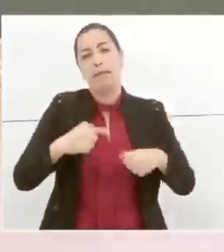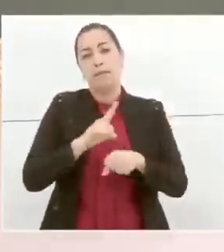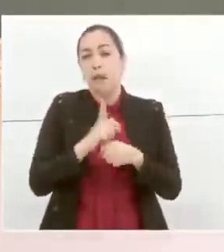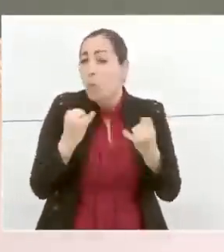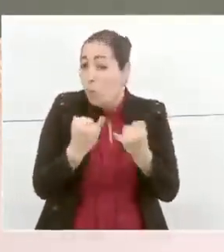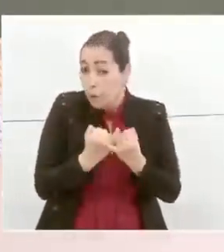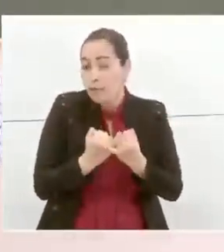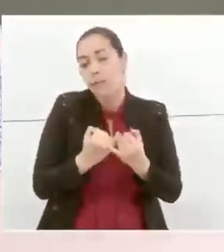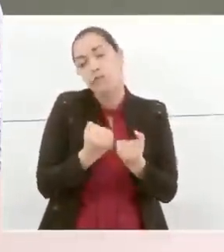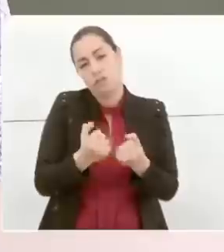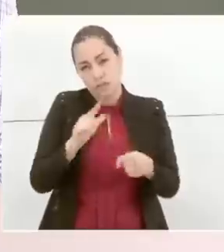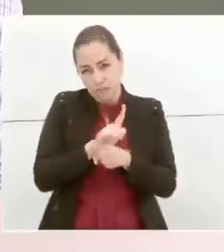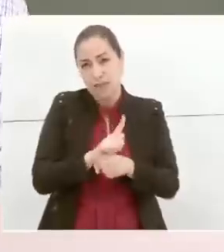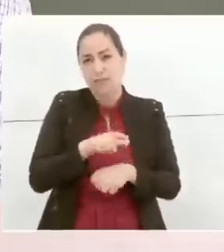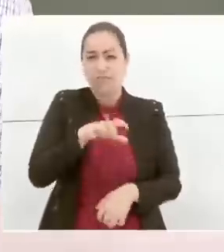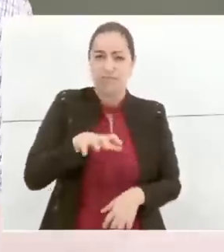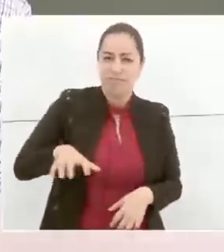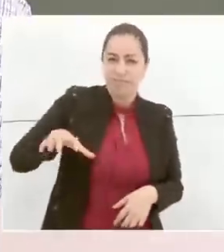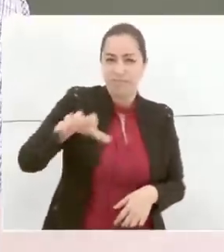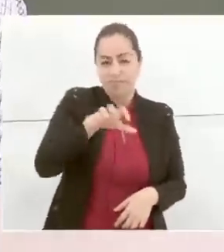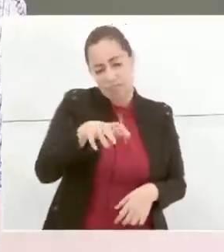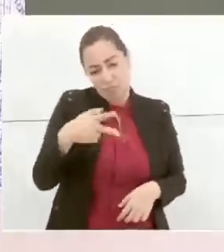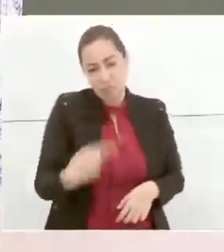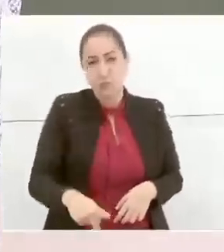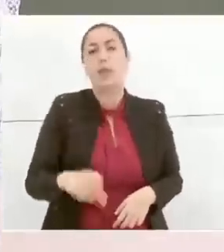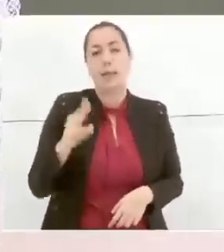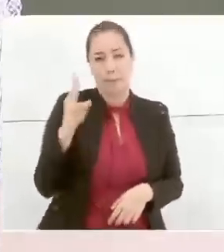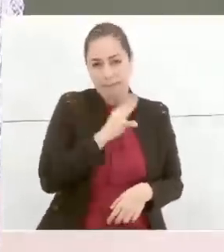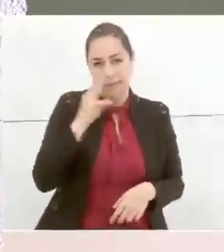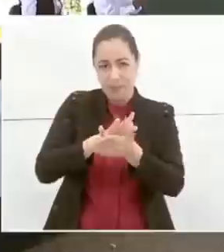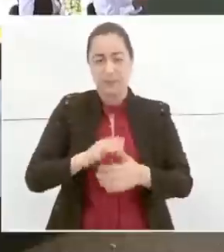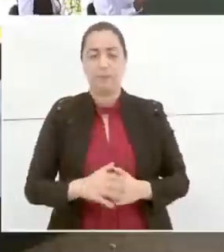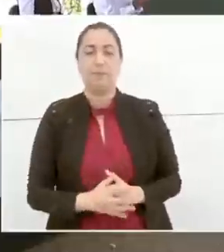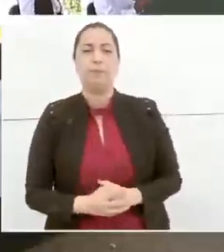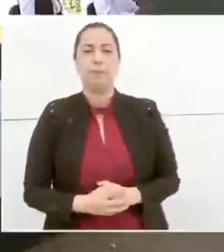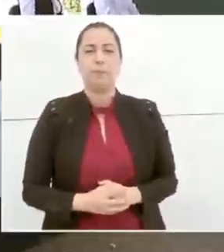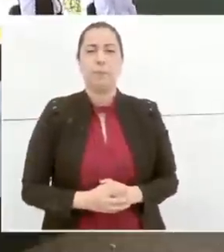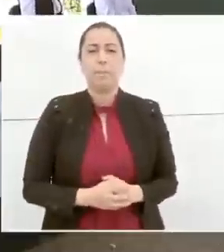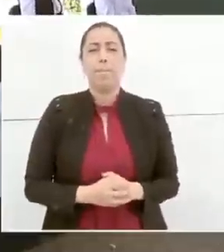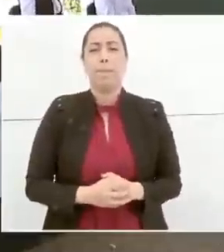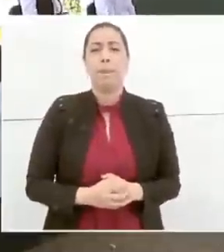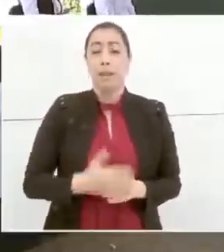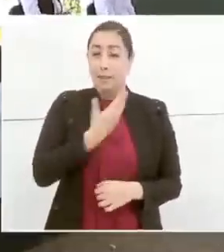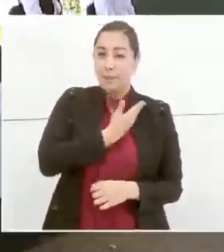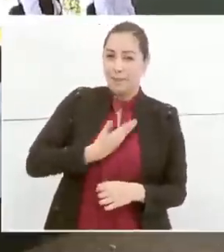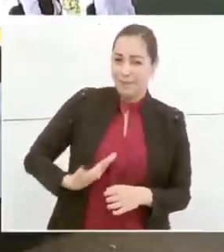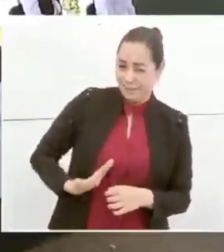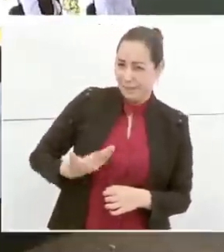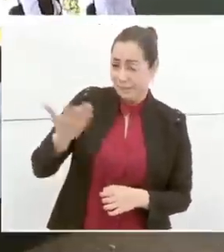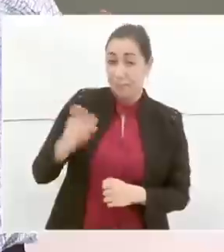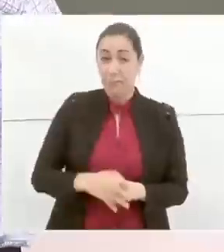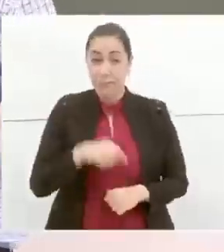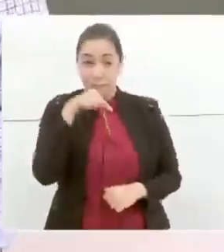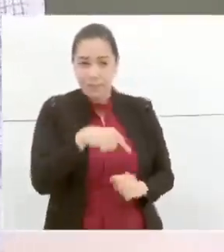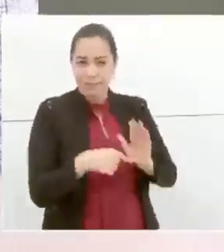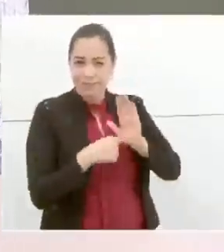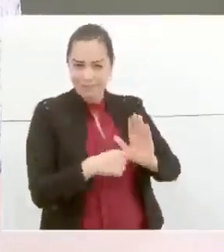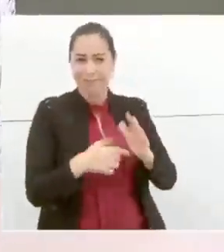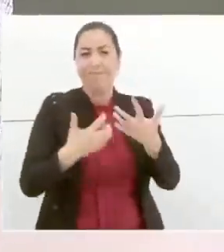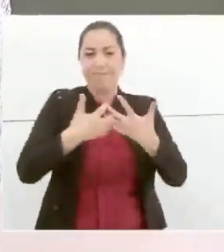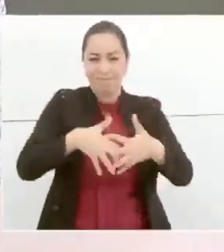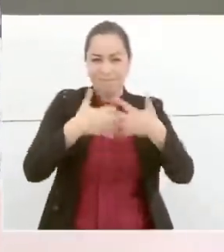comunidad, como lo es en el caso de Mazatlán y del estado de Sinaloa. Presidente, esta planta no solo es la tecnología y el